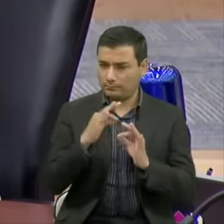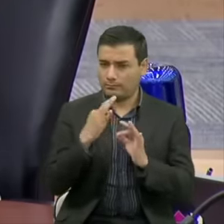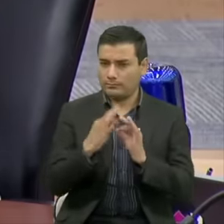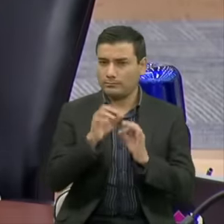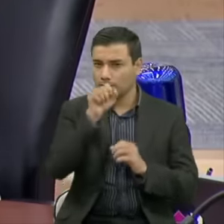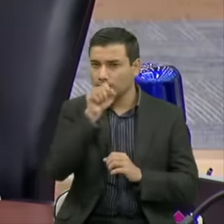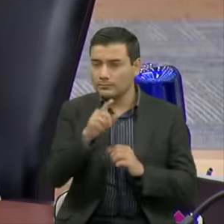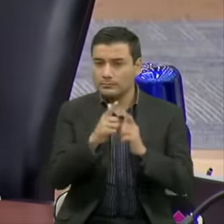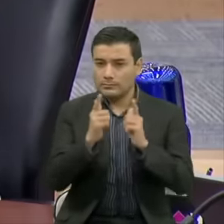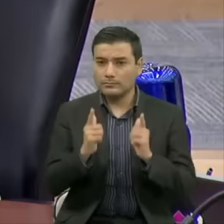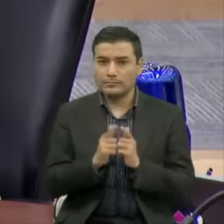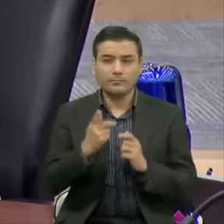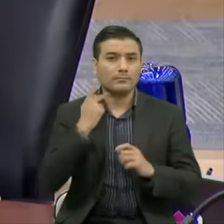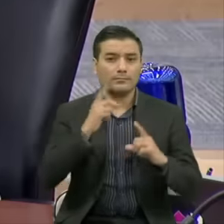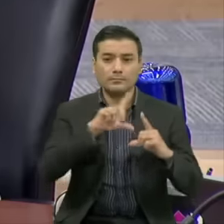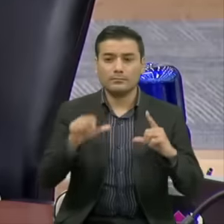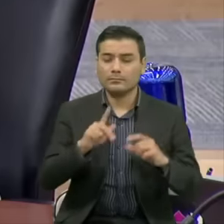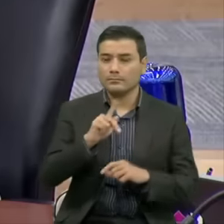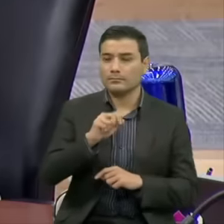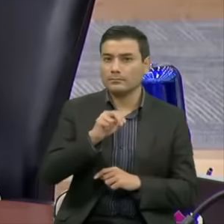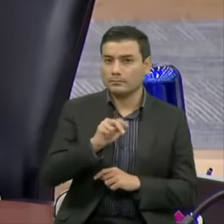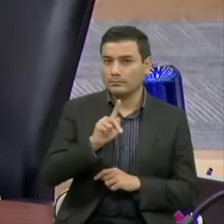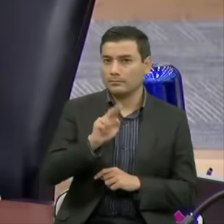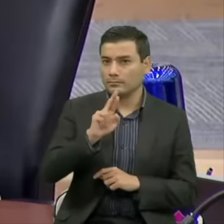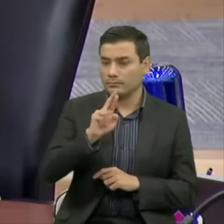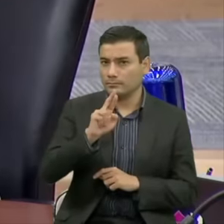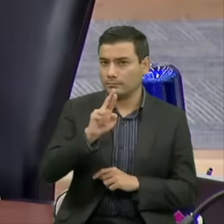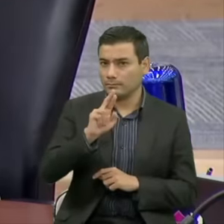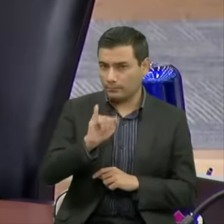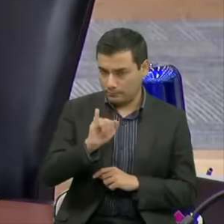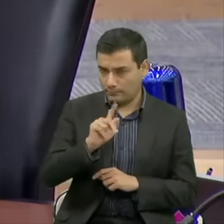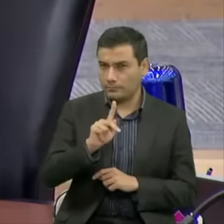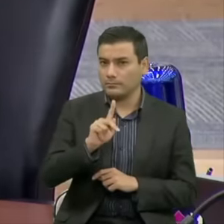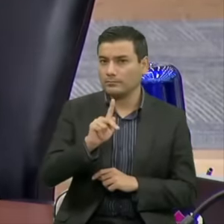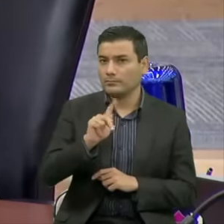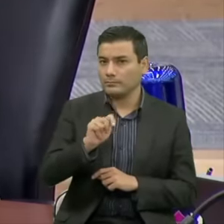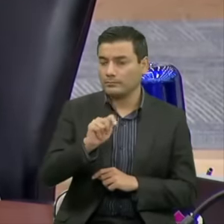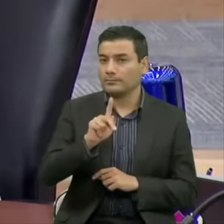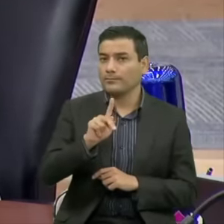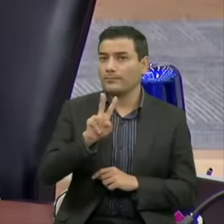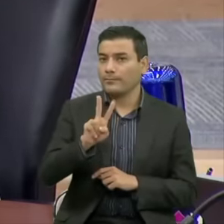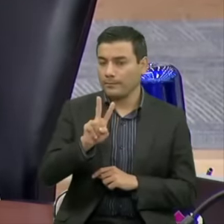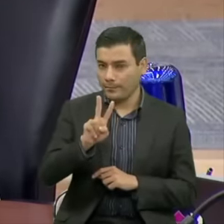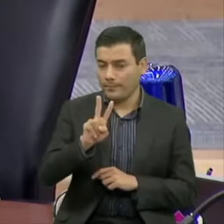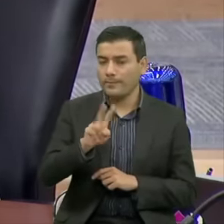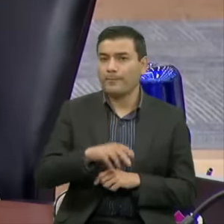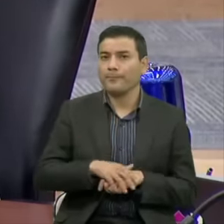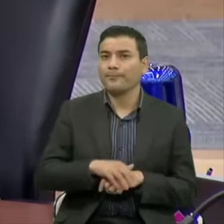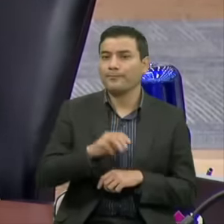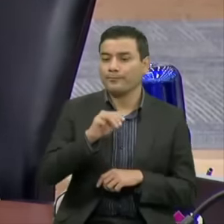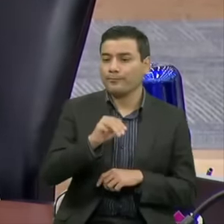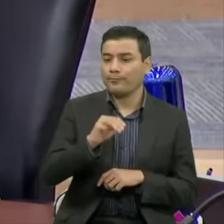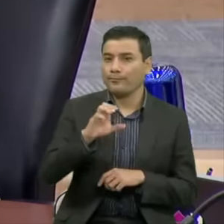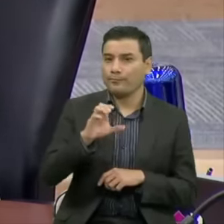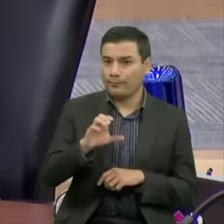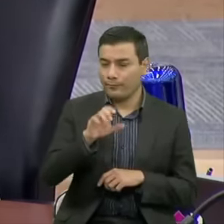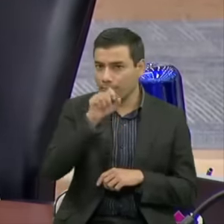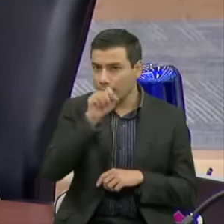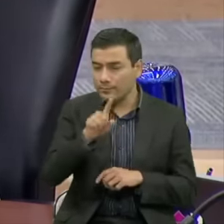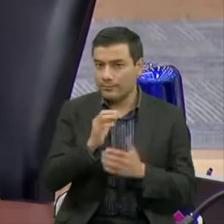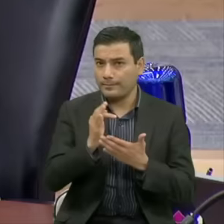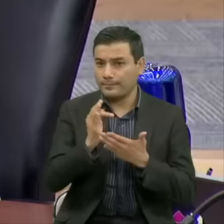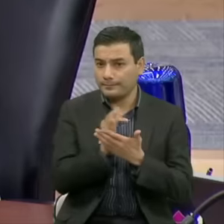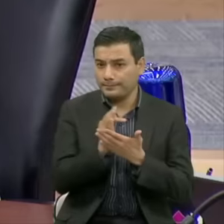políticos nacionales, Acción Nacional, Revolucionario Institucional, del Trabajo, Verde Ecologista de México, Movimiento Ciudadano y